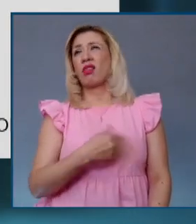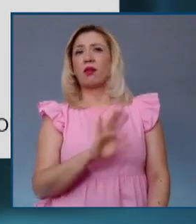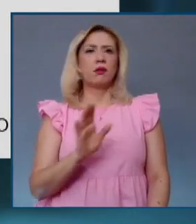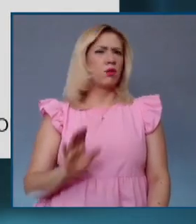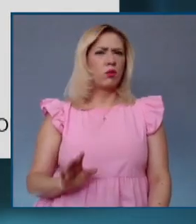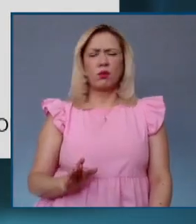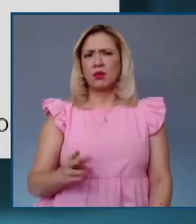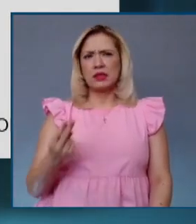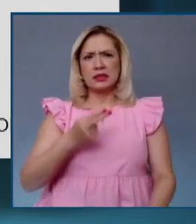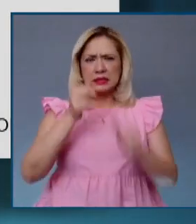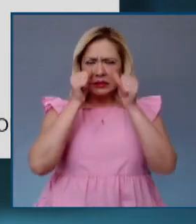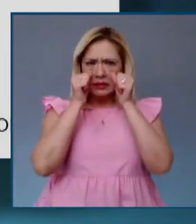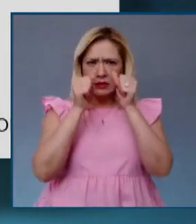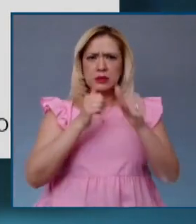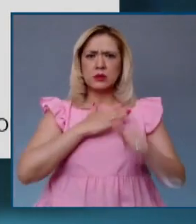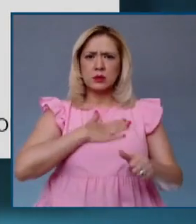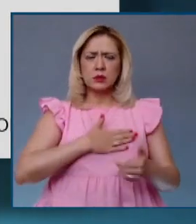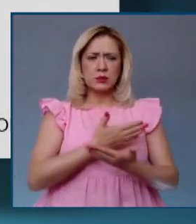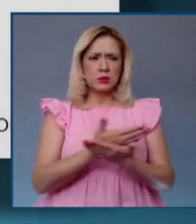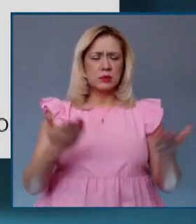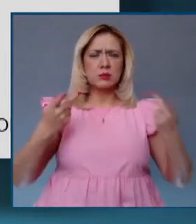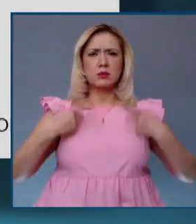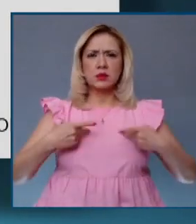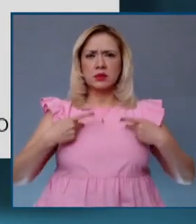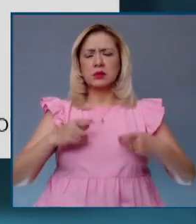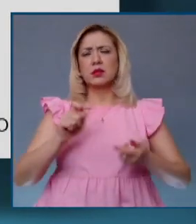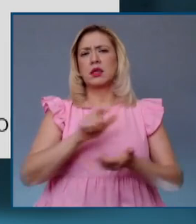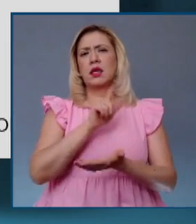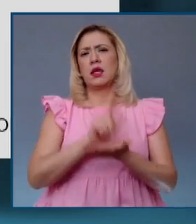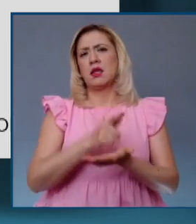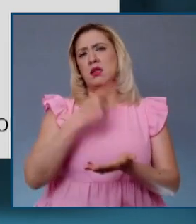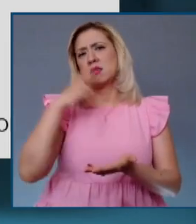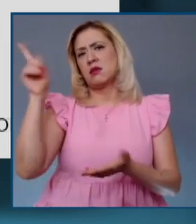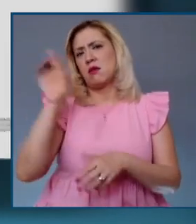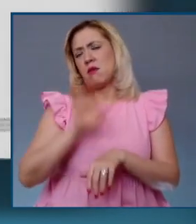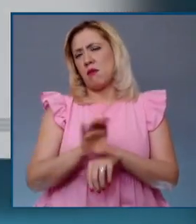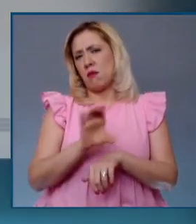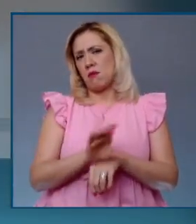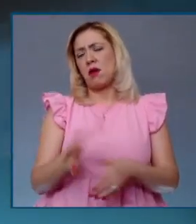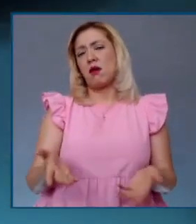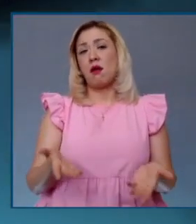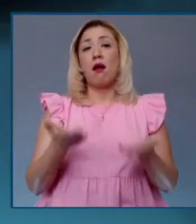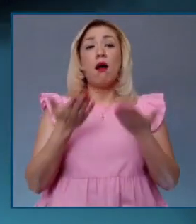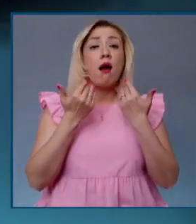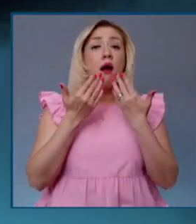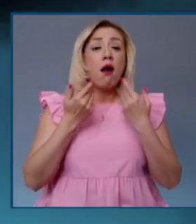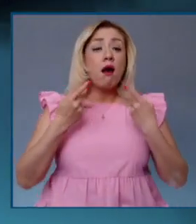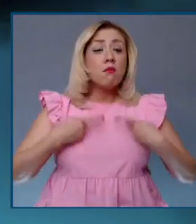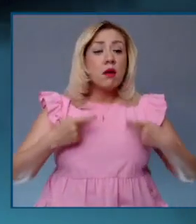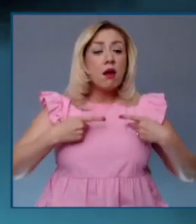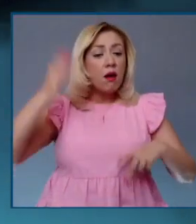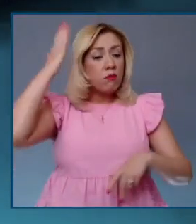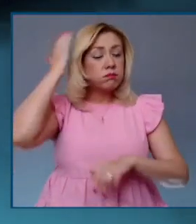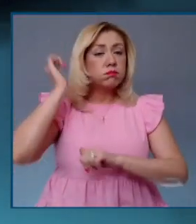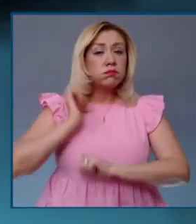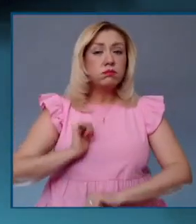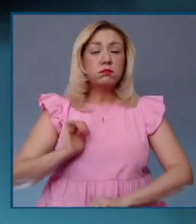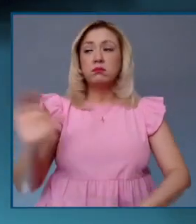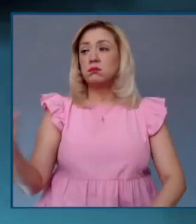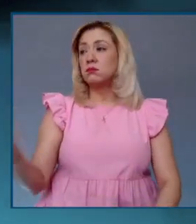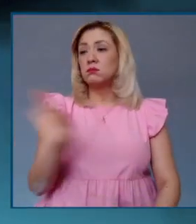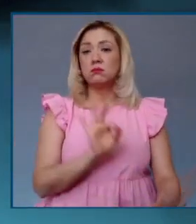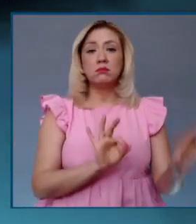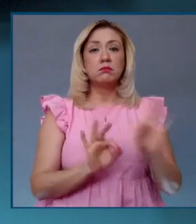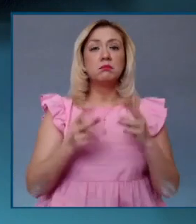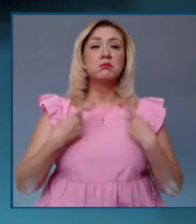de la democracia y del Estado de Derecho en Colombia. La ausencia de una persona titular y la designación de personas interinas